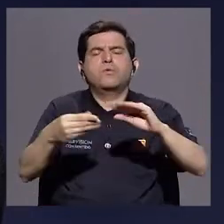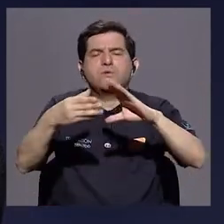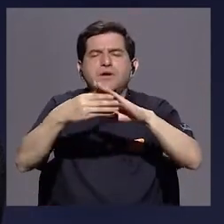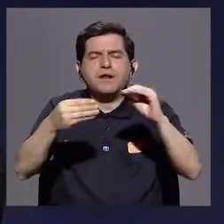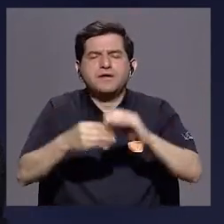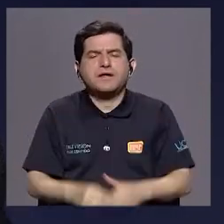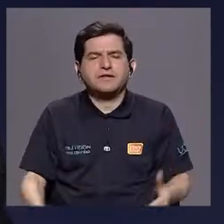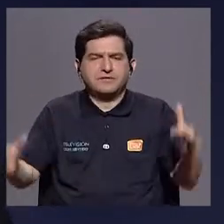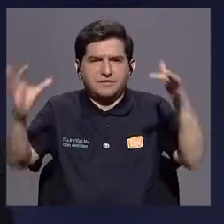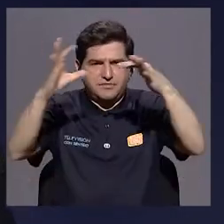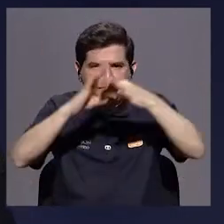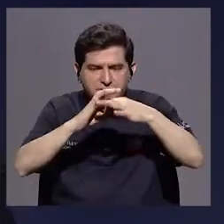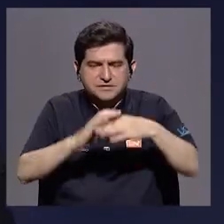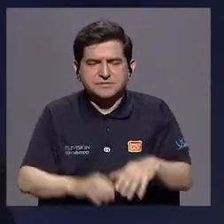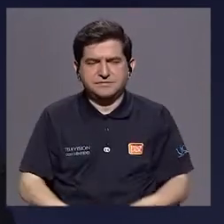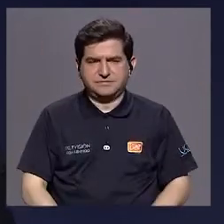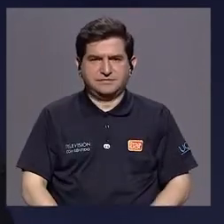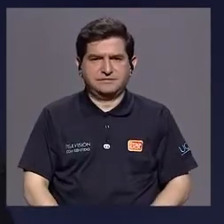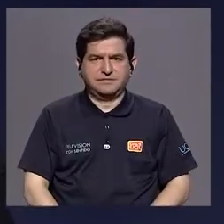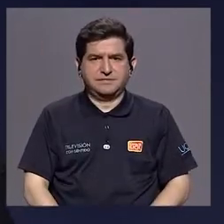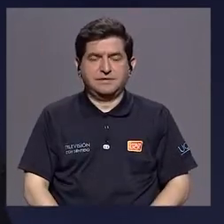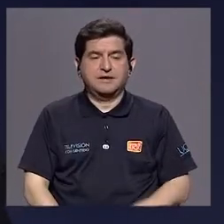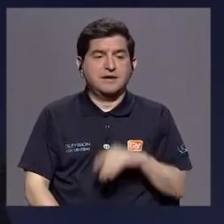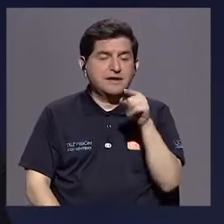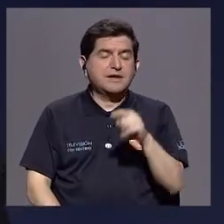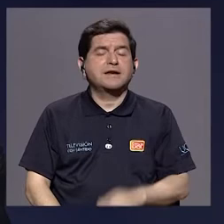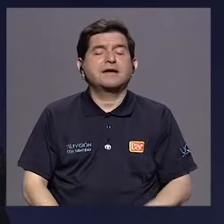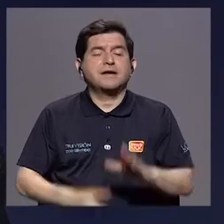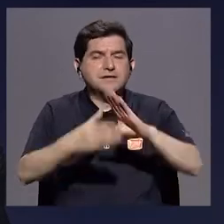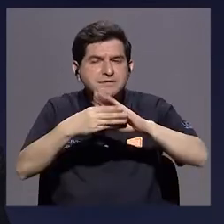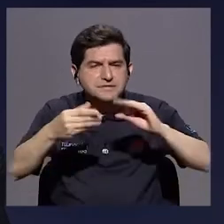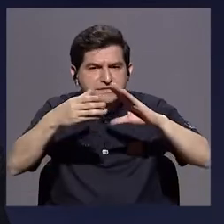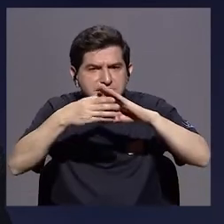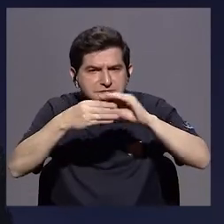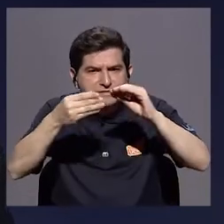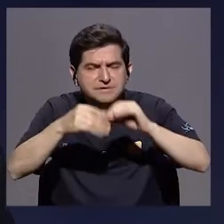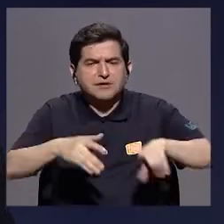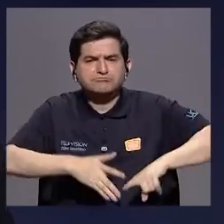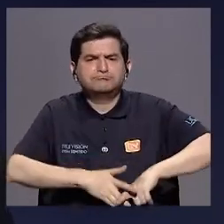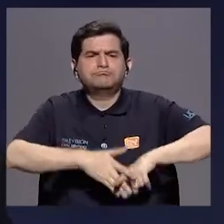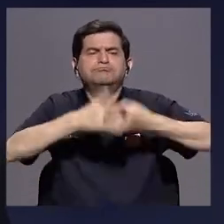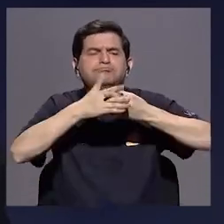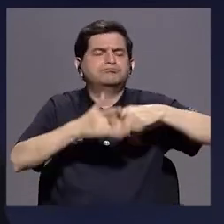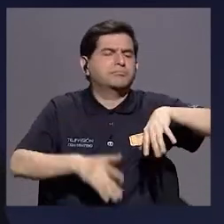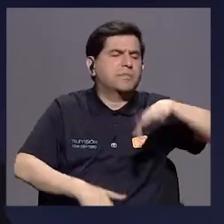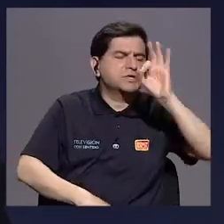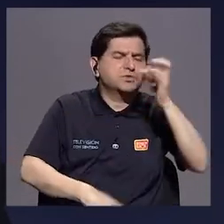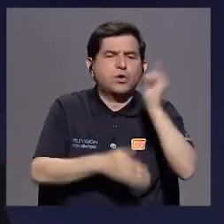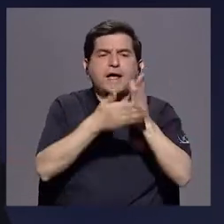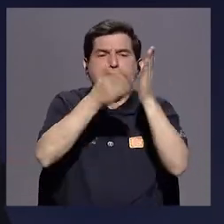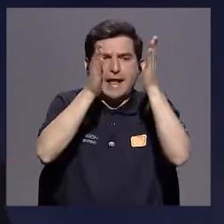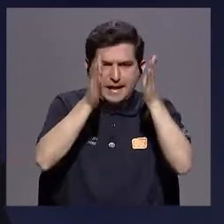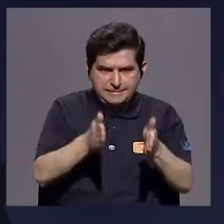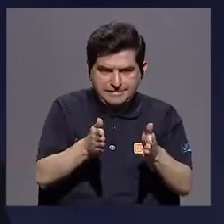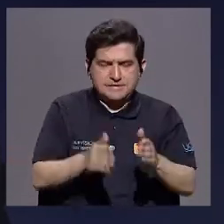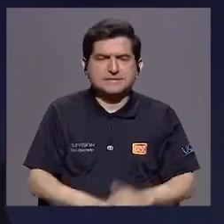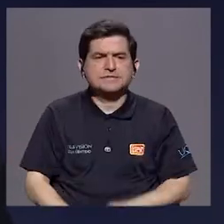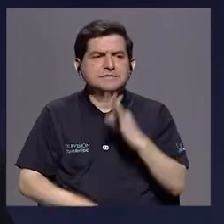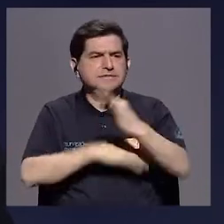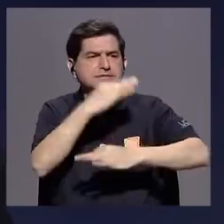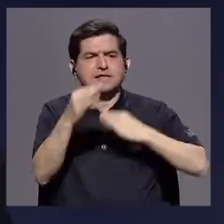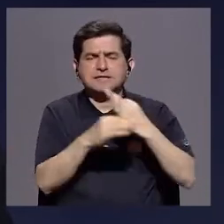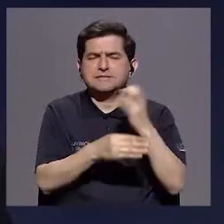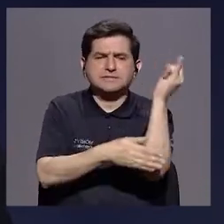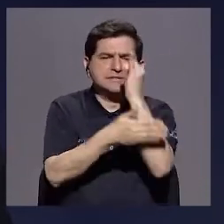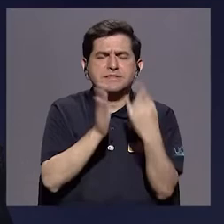alrededor de la bienal y alrededor de esa narrativa curatorial se empieza a escoger los artistas a ver qué tipo de